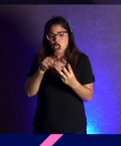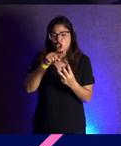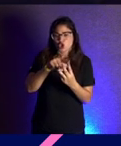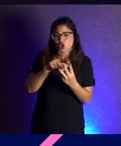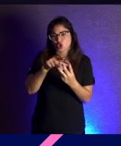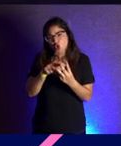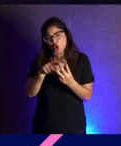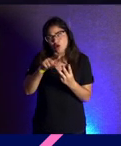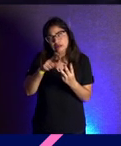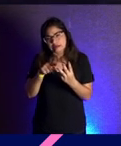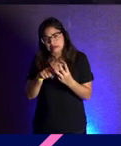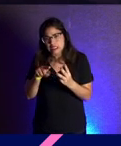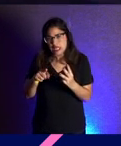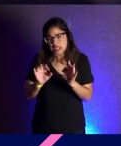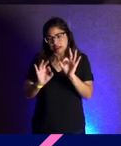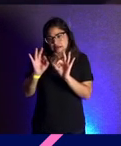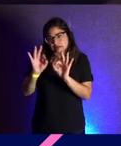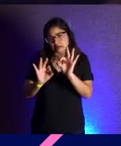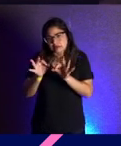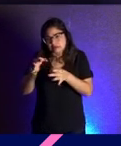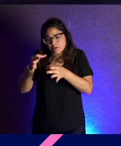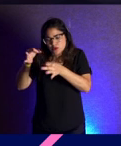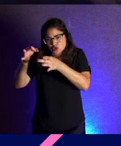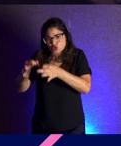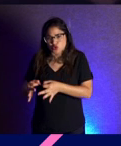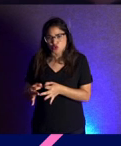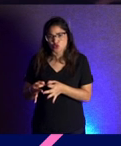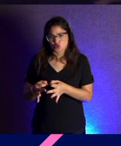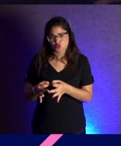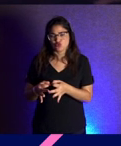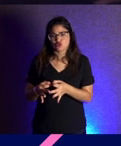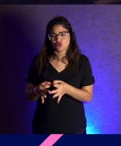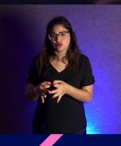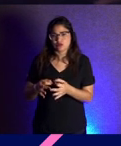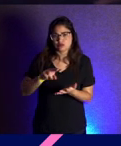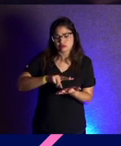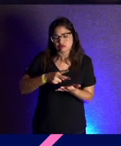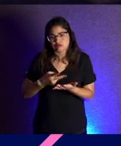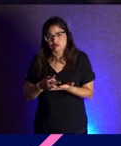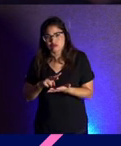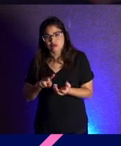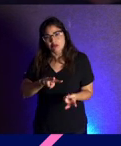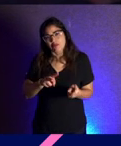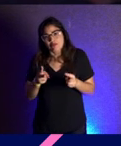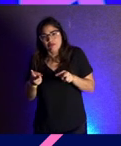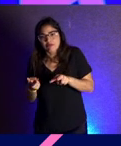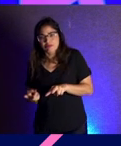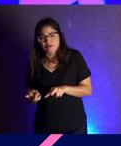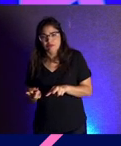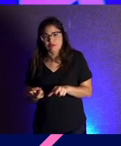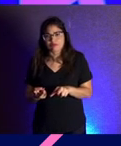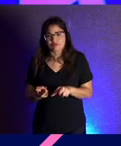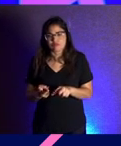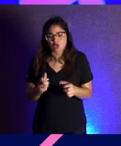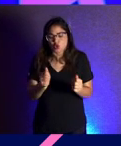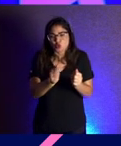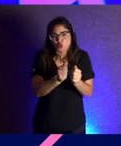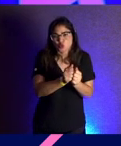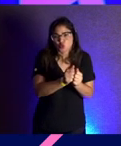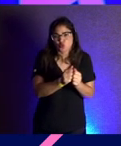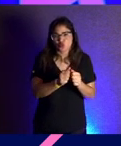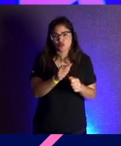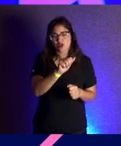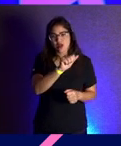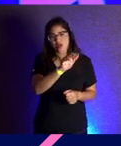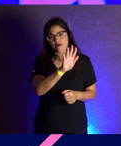de justicia constitucional establecido por el acuerdo de paz entre el PAC y el PAC. Y en